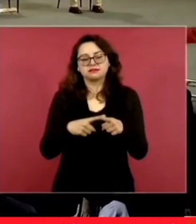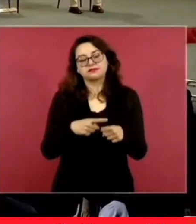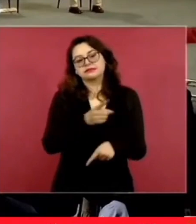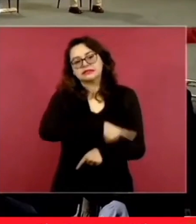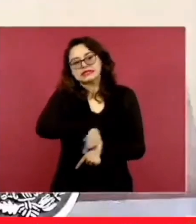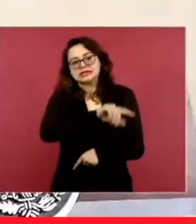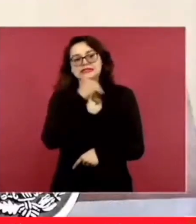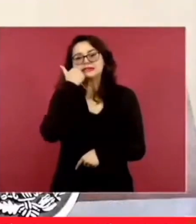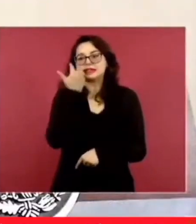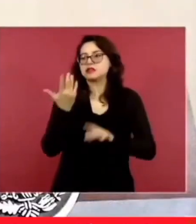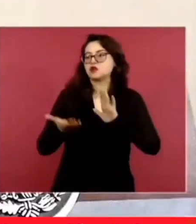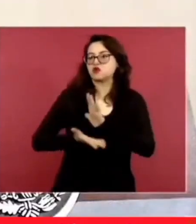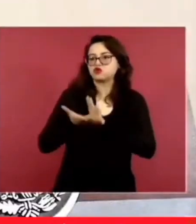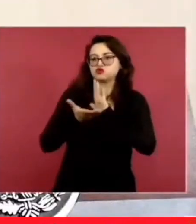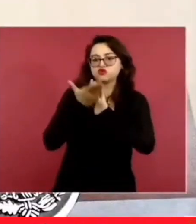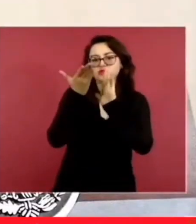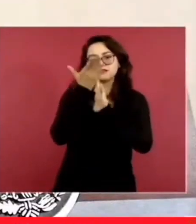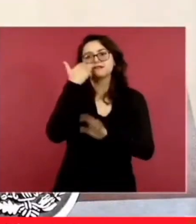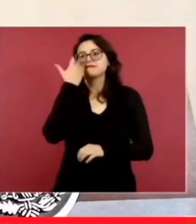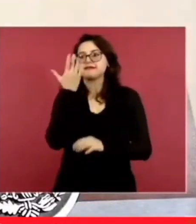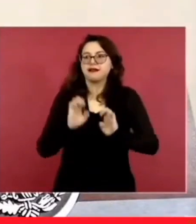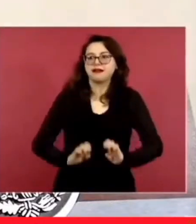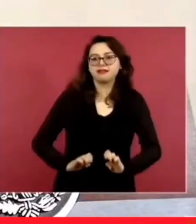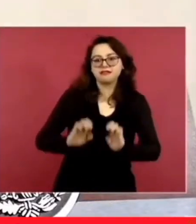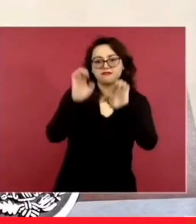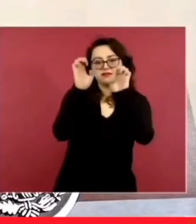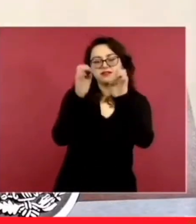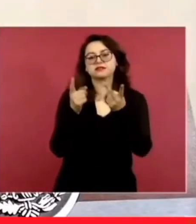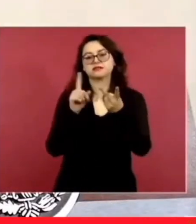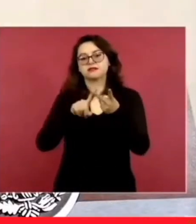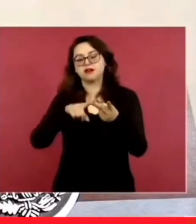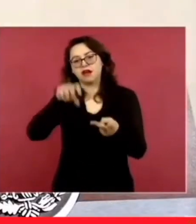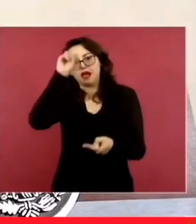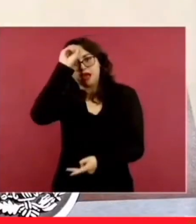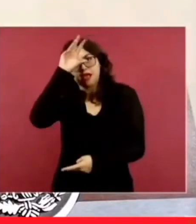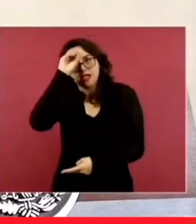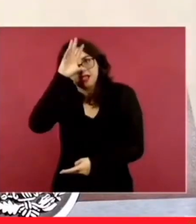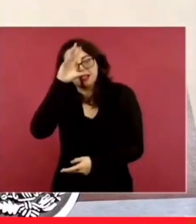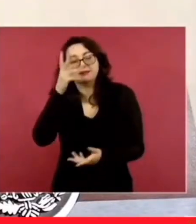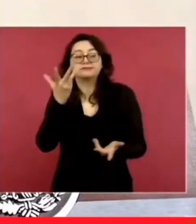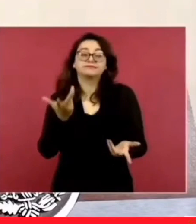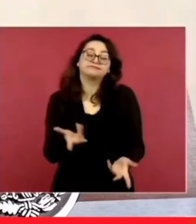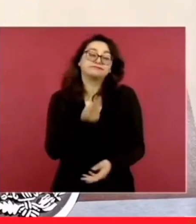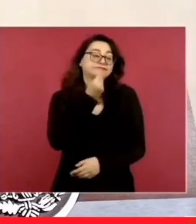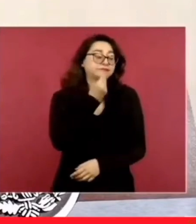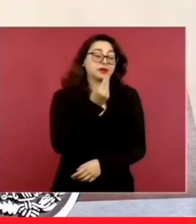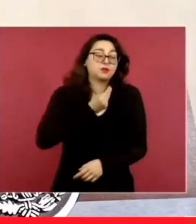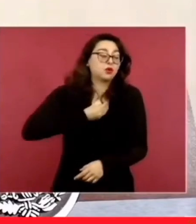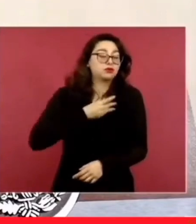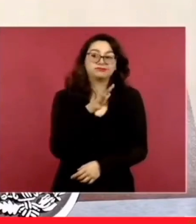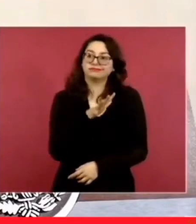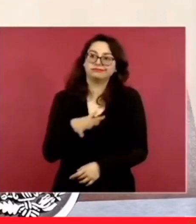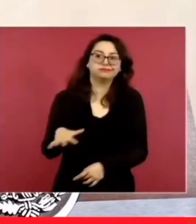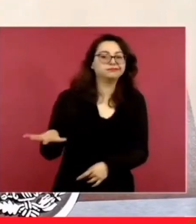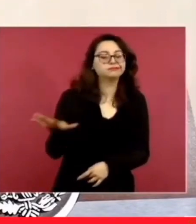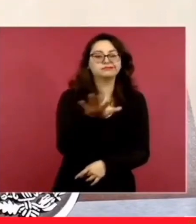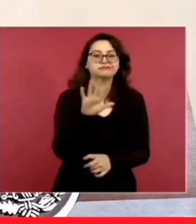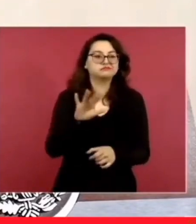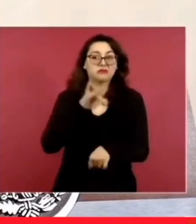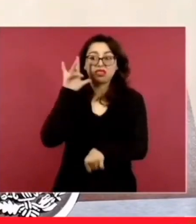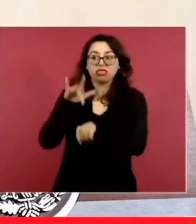y en este sentido también de minería a cielo abierto. Esta área natural protegida es muy